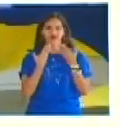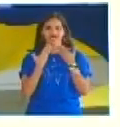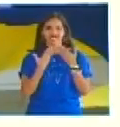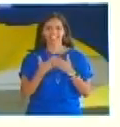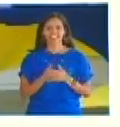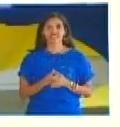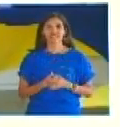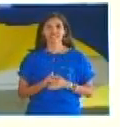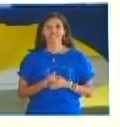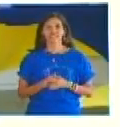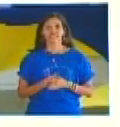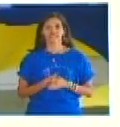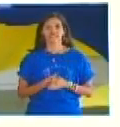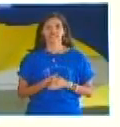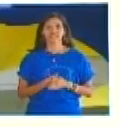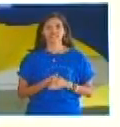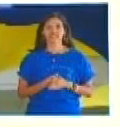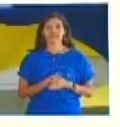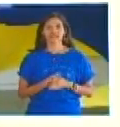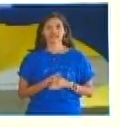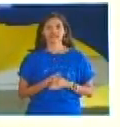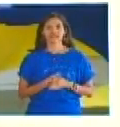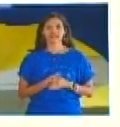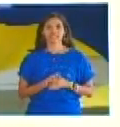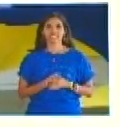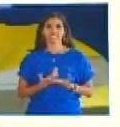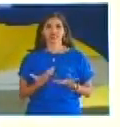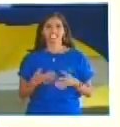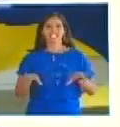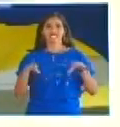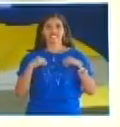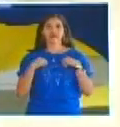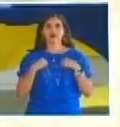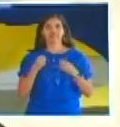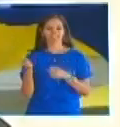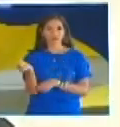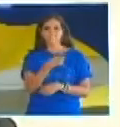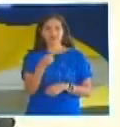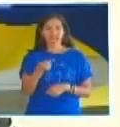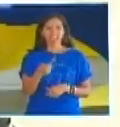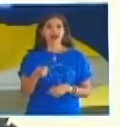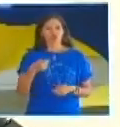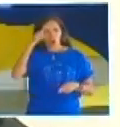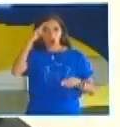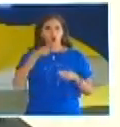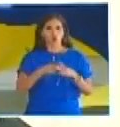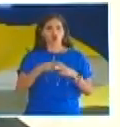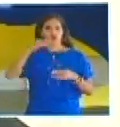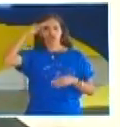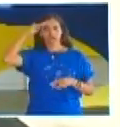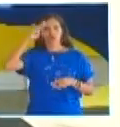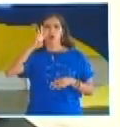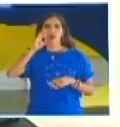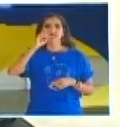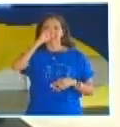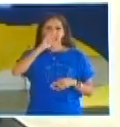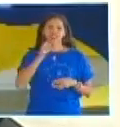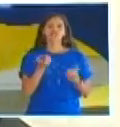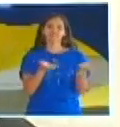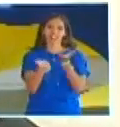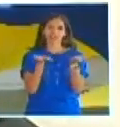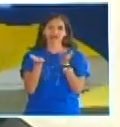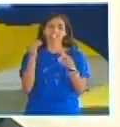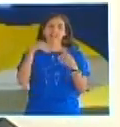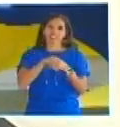jefe. Recibo esta espada con un gran honor de soldado. 40 años de servicio dentro de la institución de la Fuerza